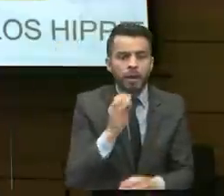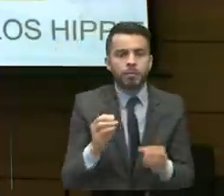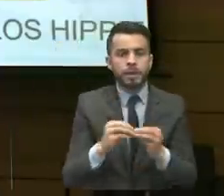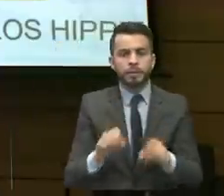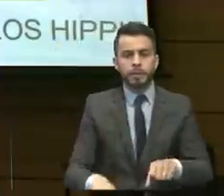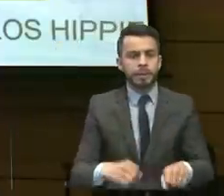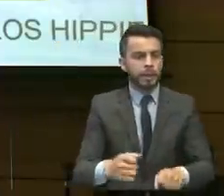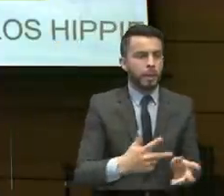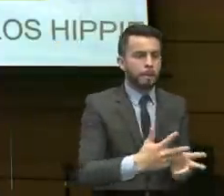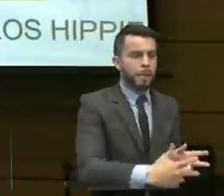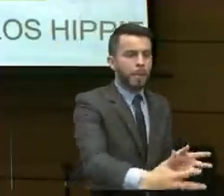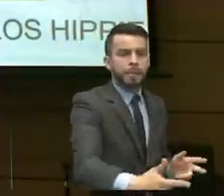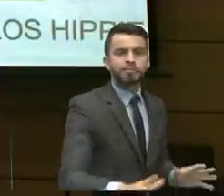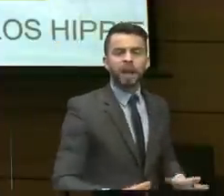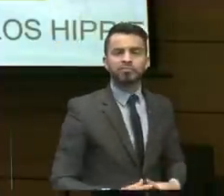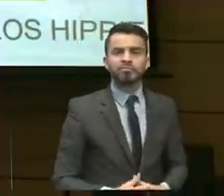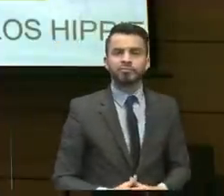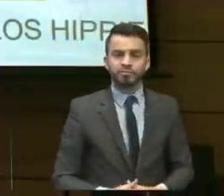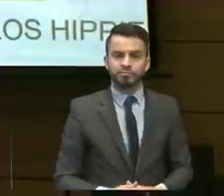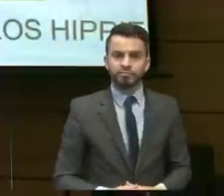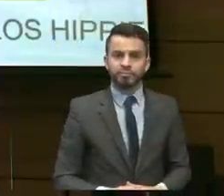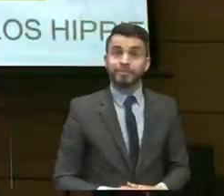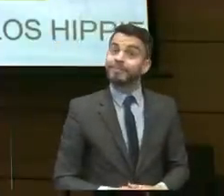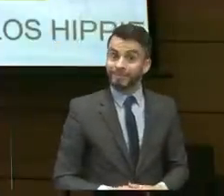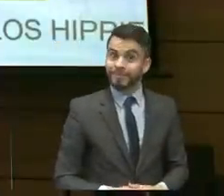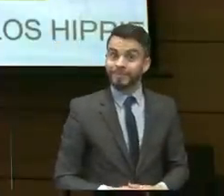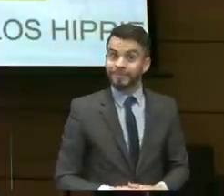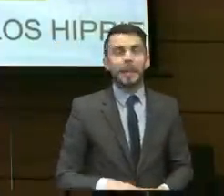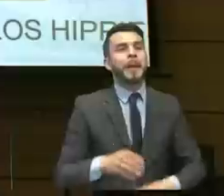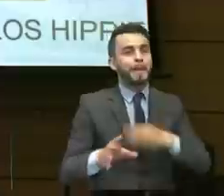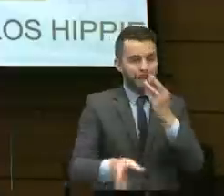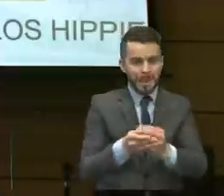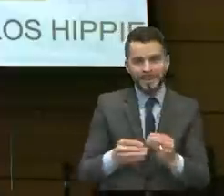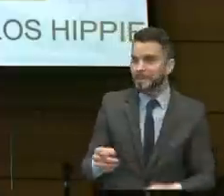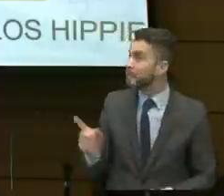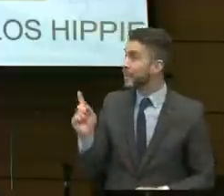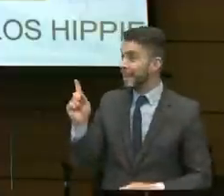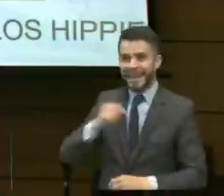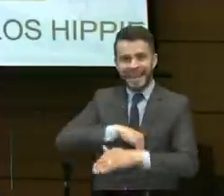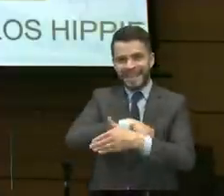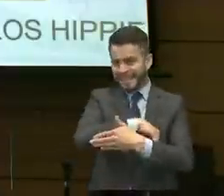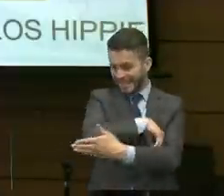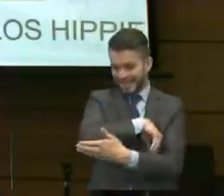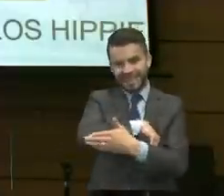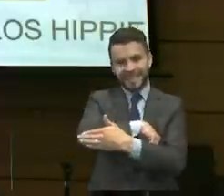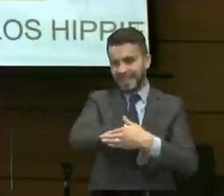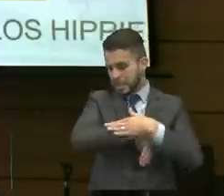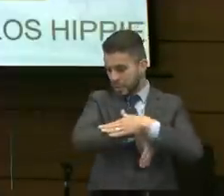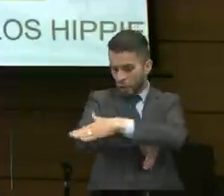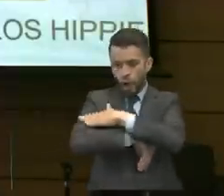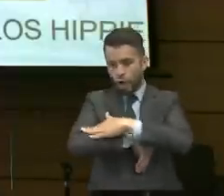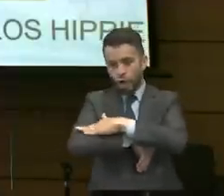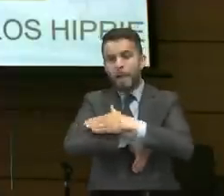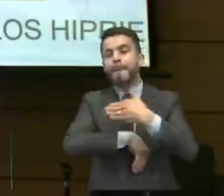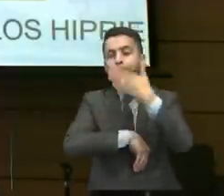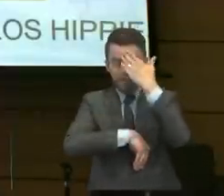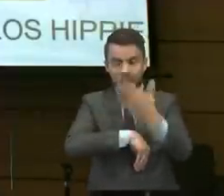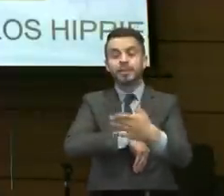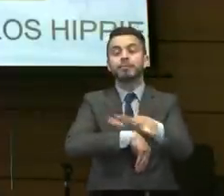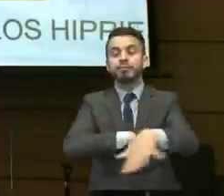para usarla. Pero además se integrará a toda esta Plaza Alameda que quedará ahora